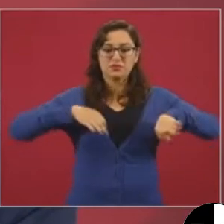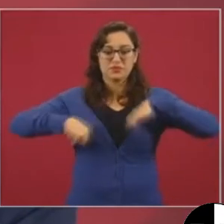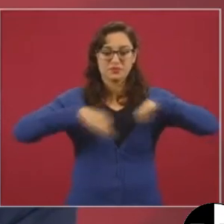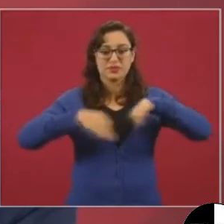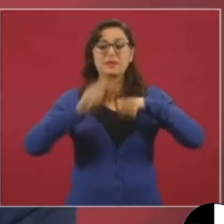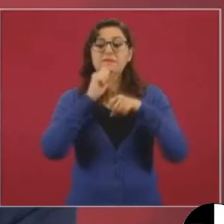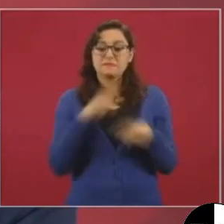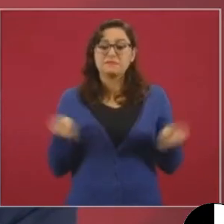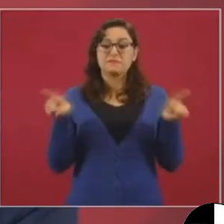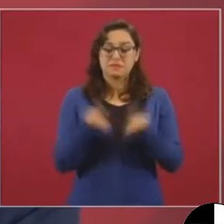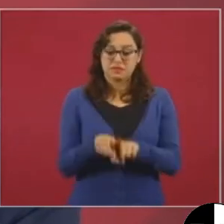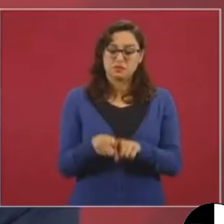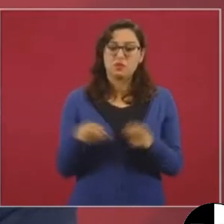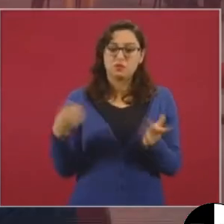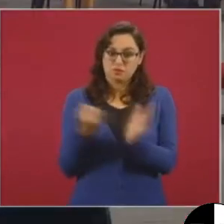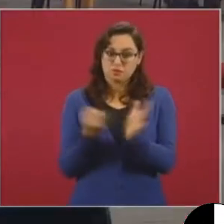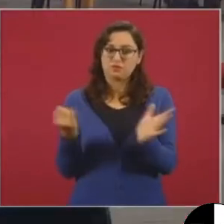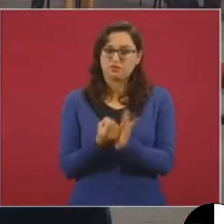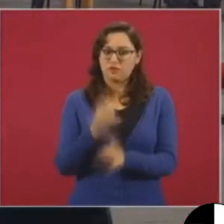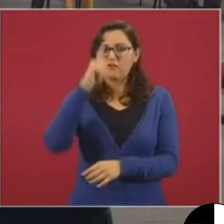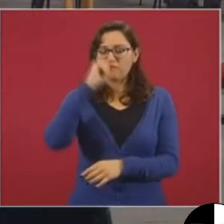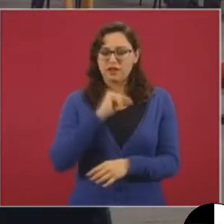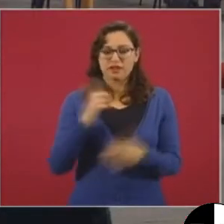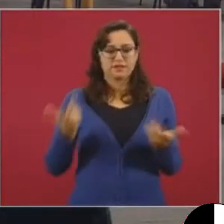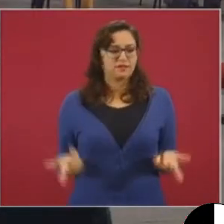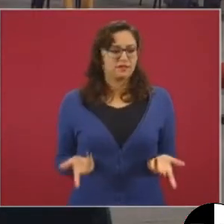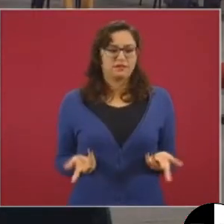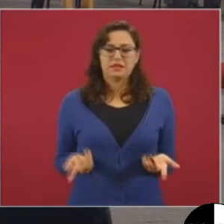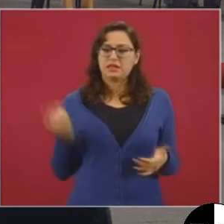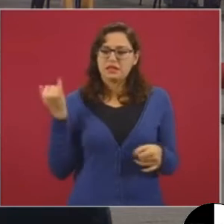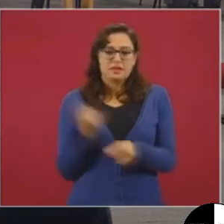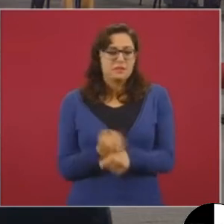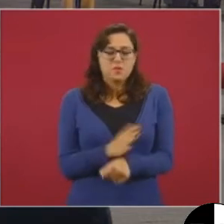se afecta a la hacienda pública. No es posible